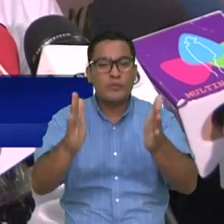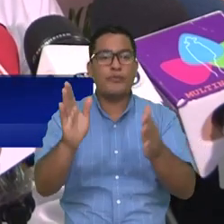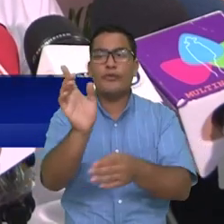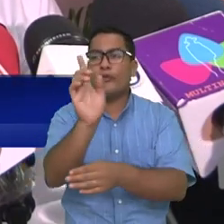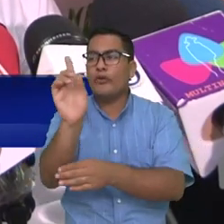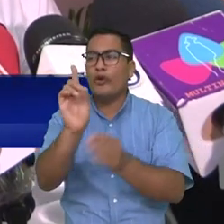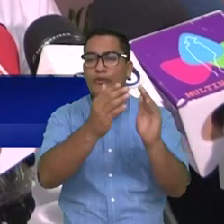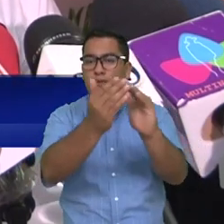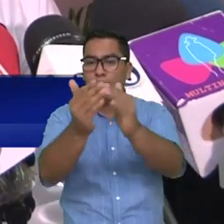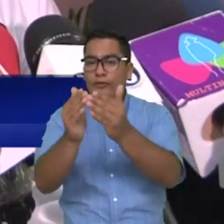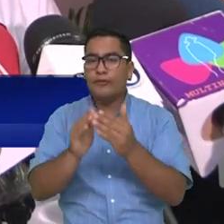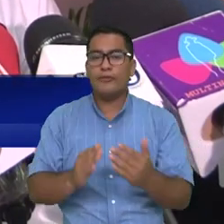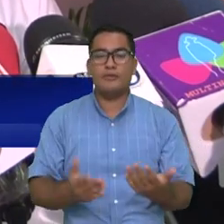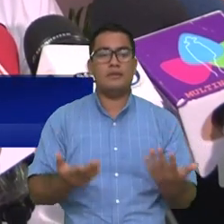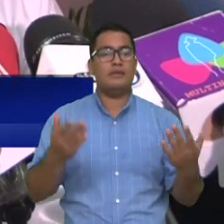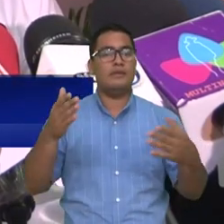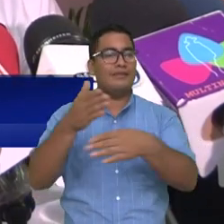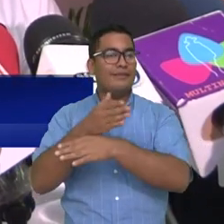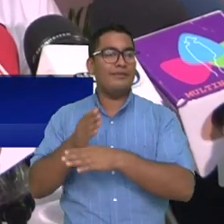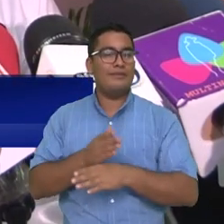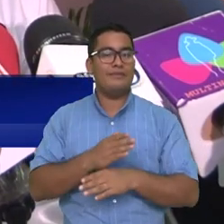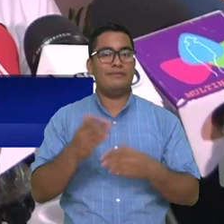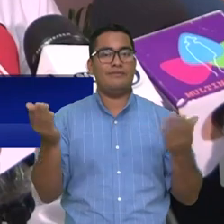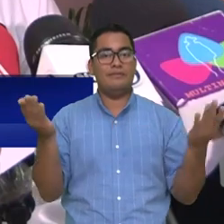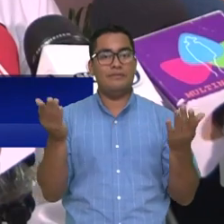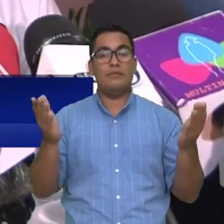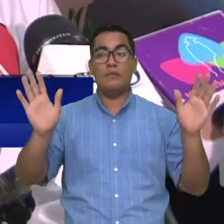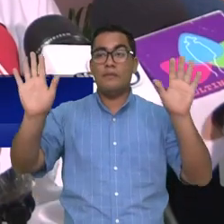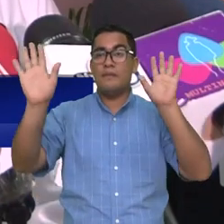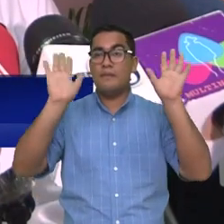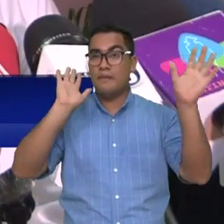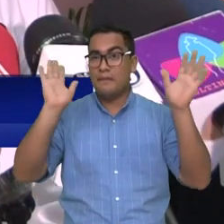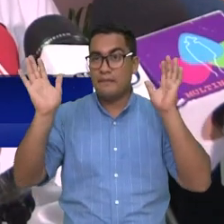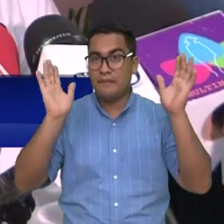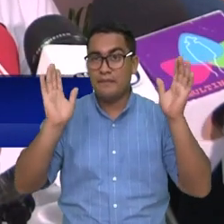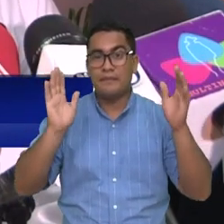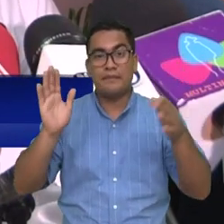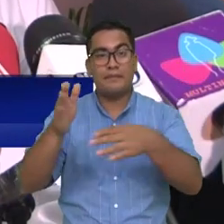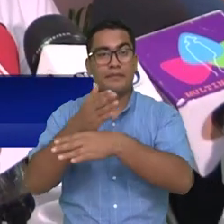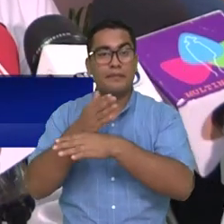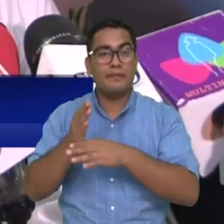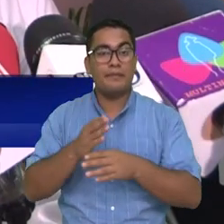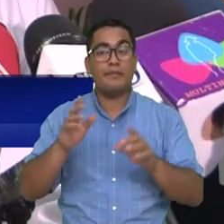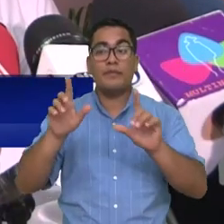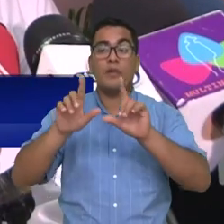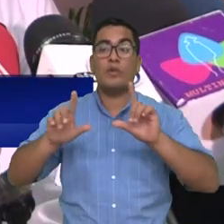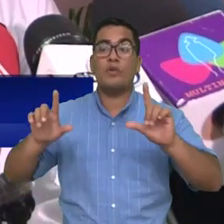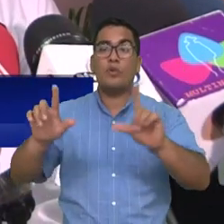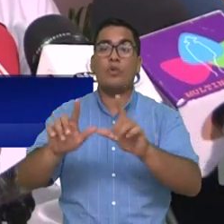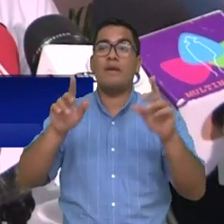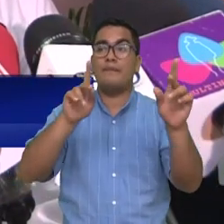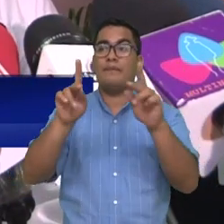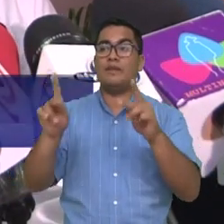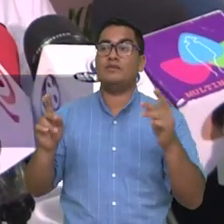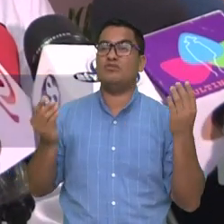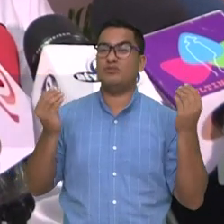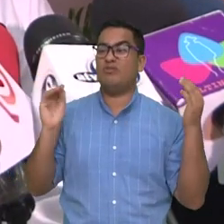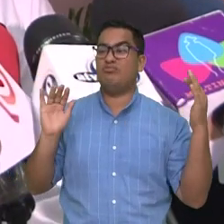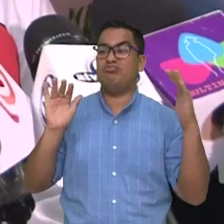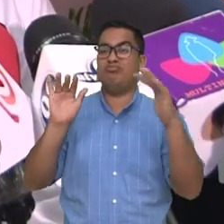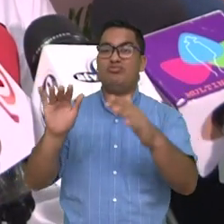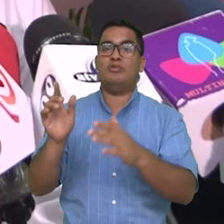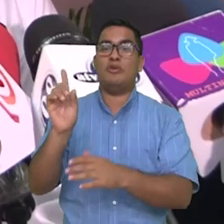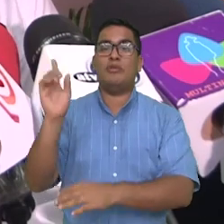comunidades, en los barrios, en los mercados, en los centros de aglomeración, como lo que son